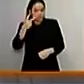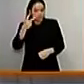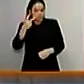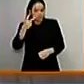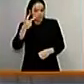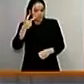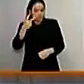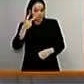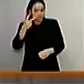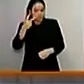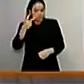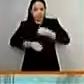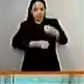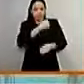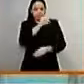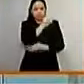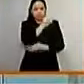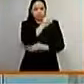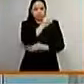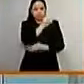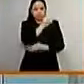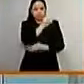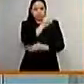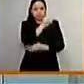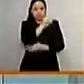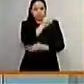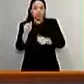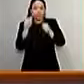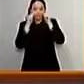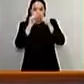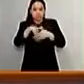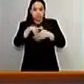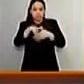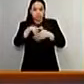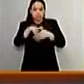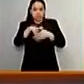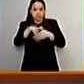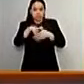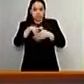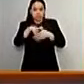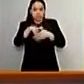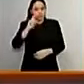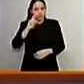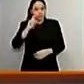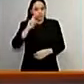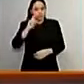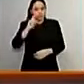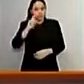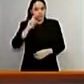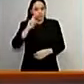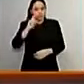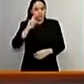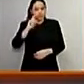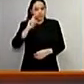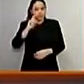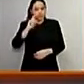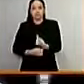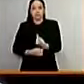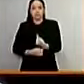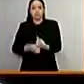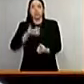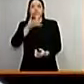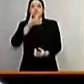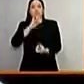0 al 9. Atentos a su pantalla, vamos a conocer el primer dígito ganador.